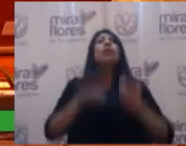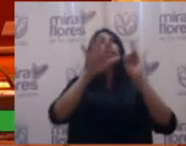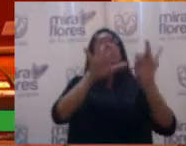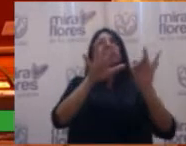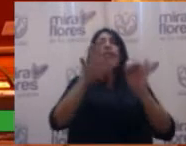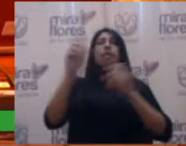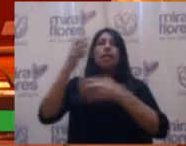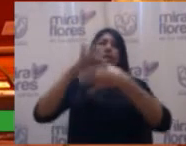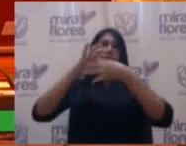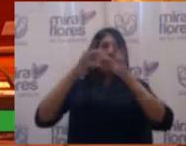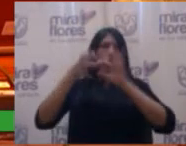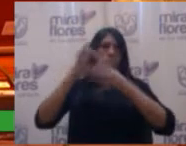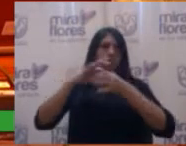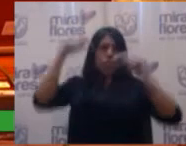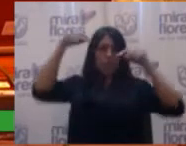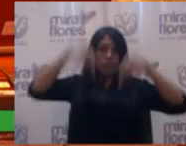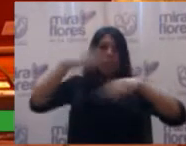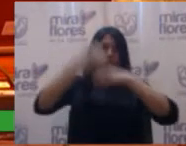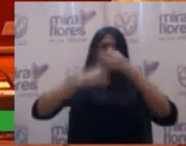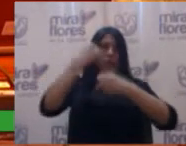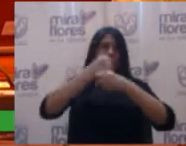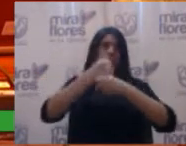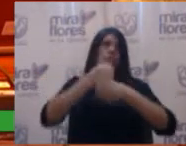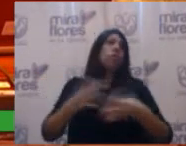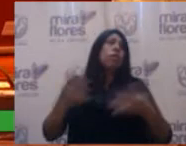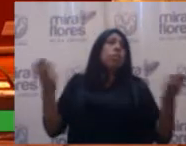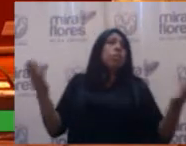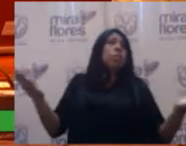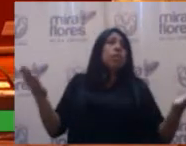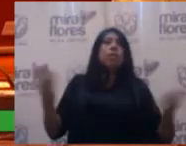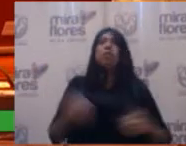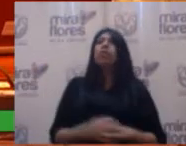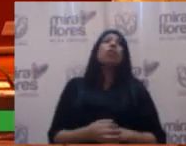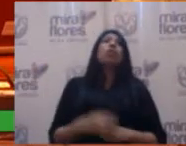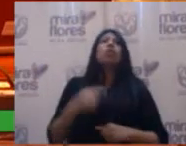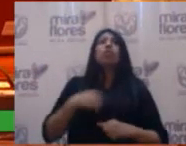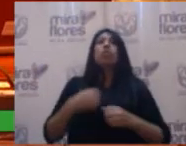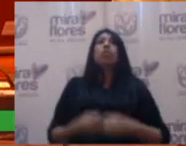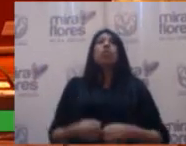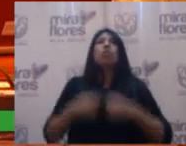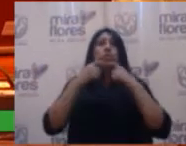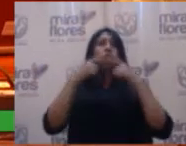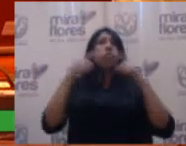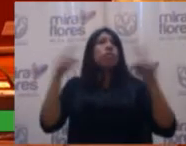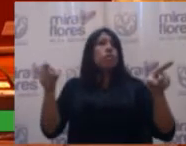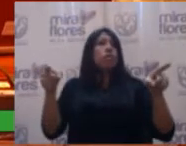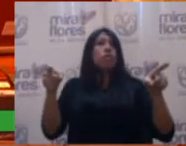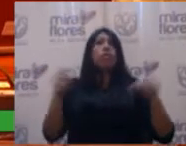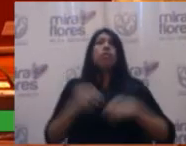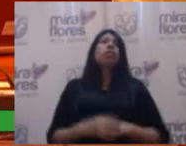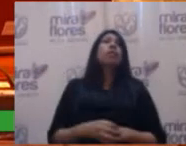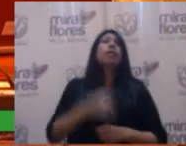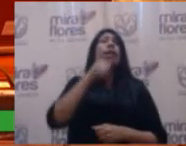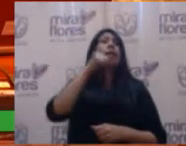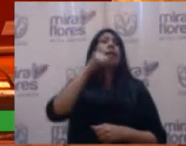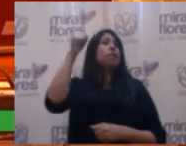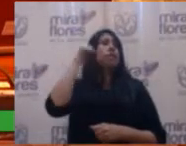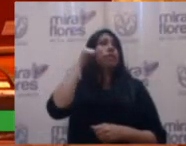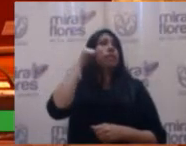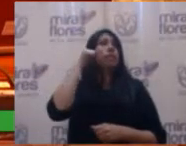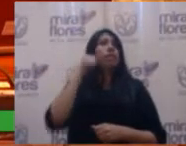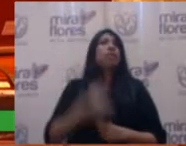agosto de este año. Muy bien, dicho esto, también podemos informar que el día de ayer se